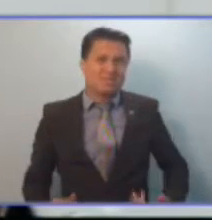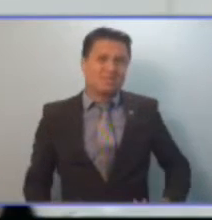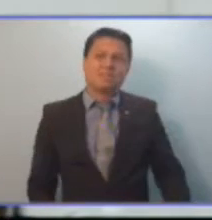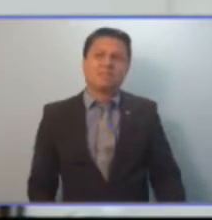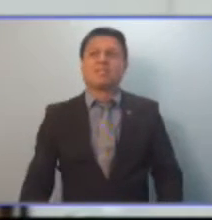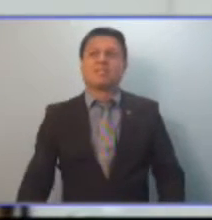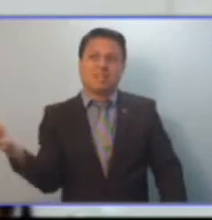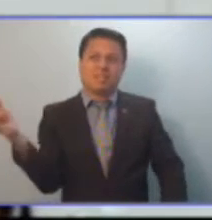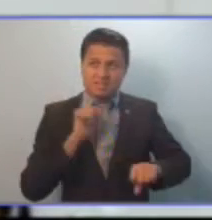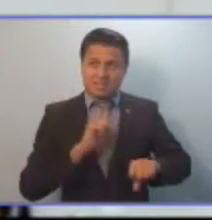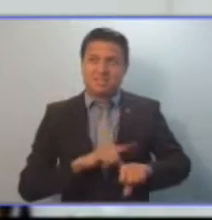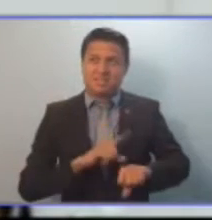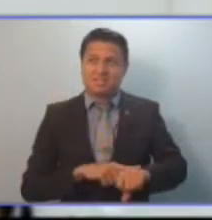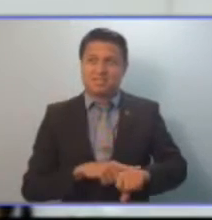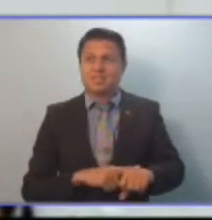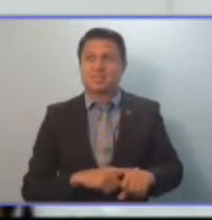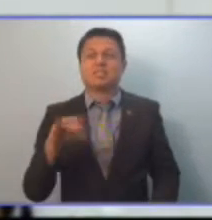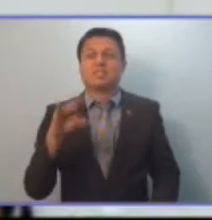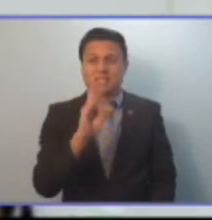el periodo